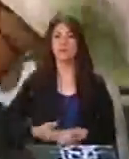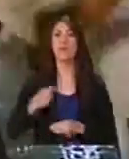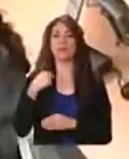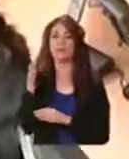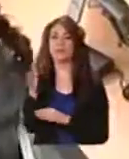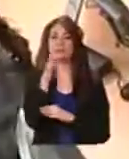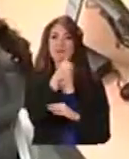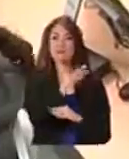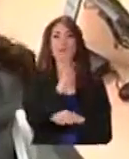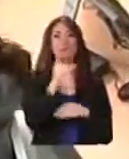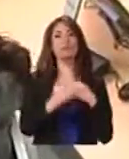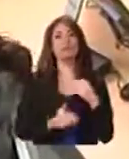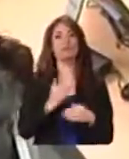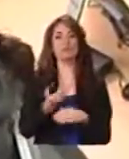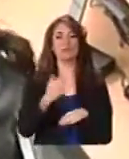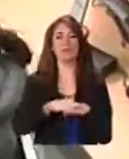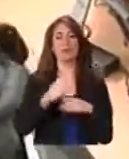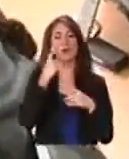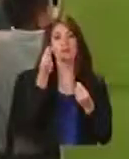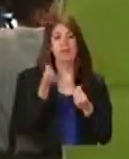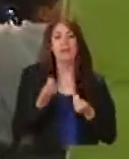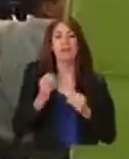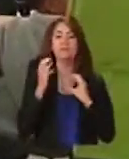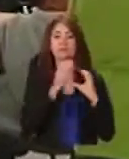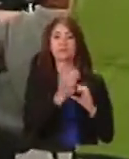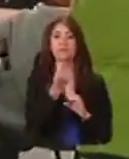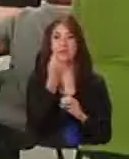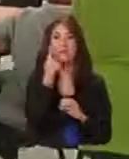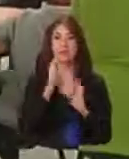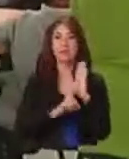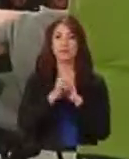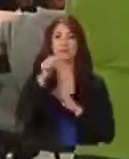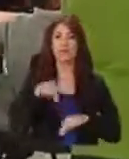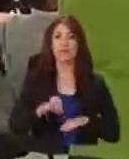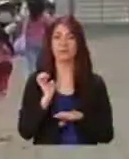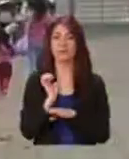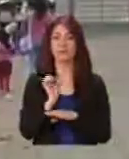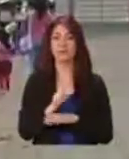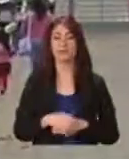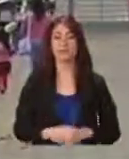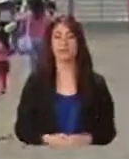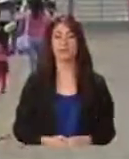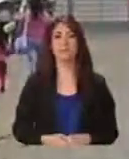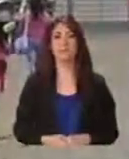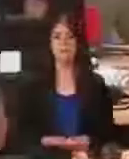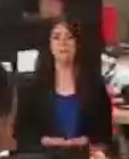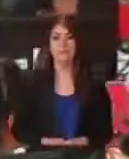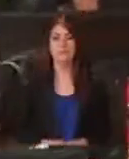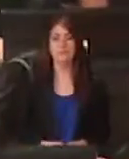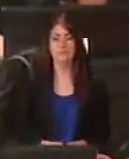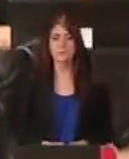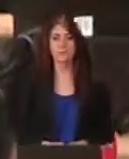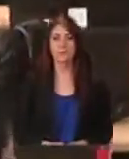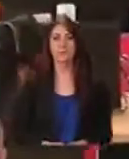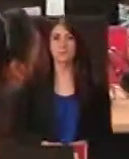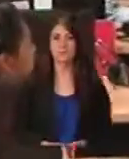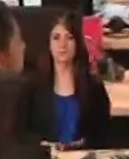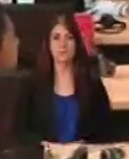esta provincia, destacando la importancia de la inversión social para el desarrollo del país. Carlos Andrés Núñez, TC Televisión.